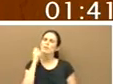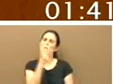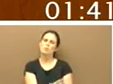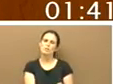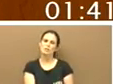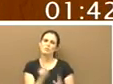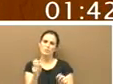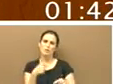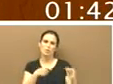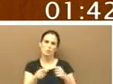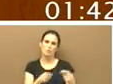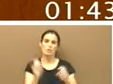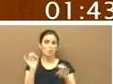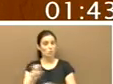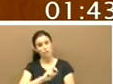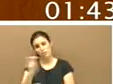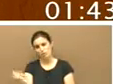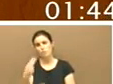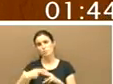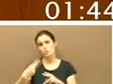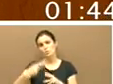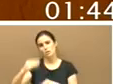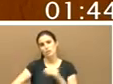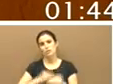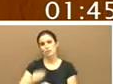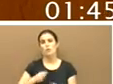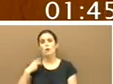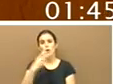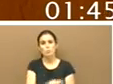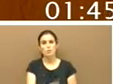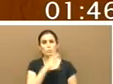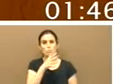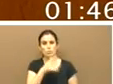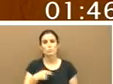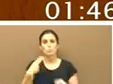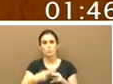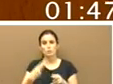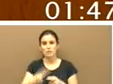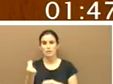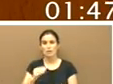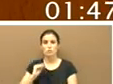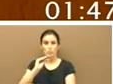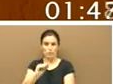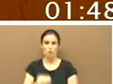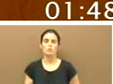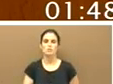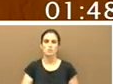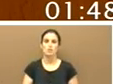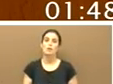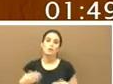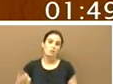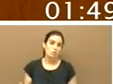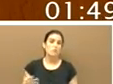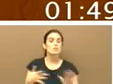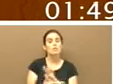comercio como en muchas otras políticas que aplicaron, apostaron por la política de las subvenciones y sirvieron para